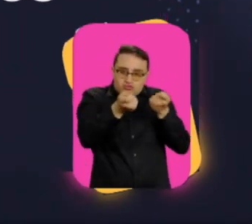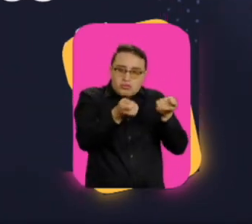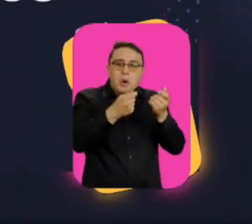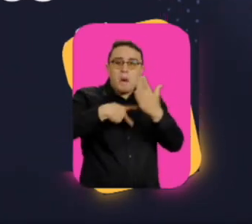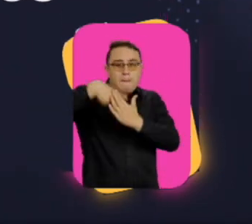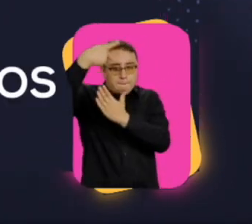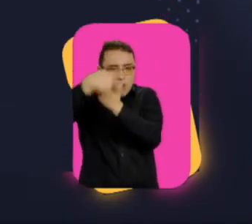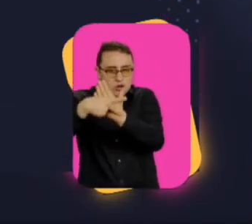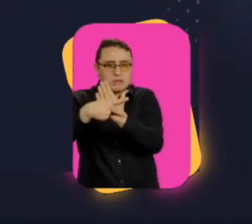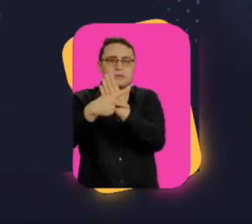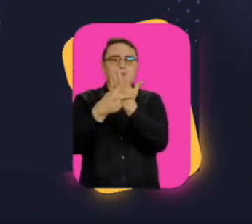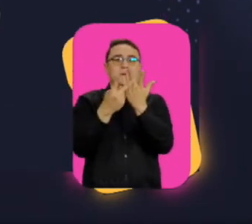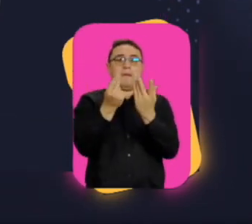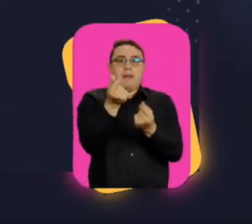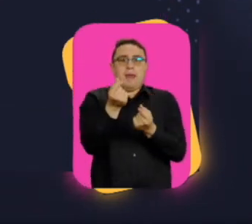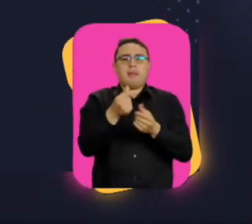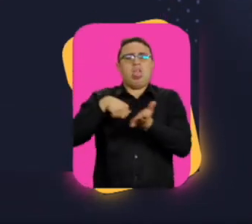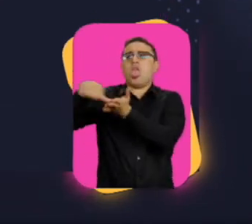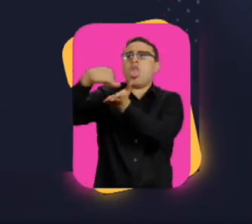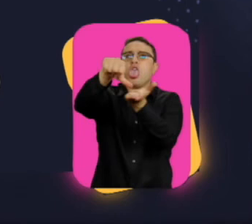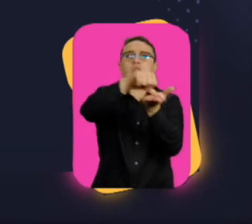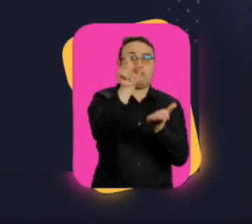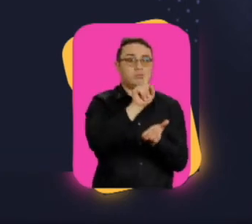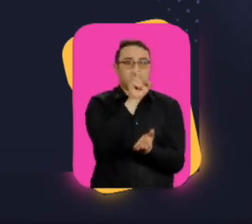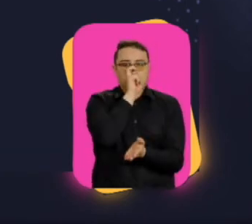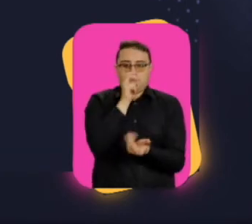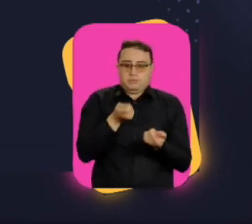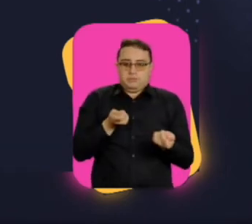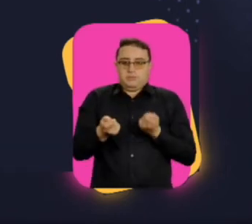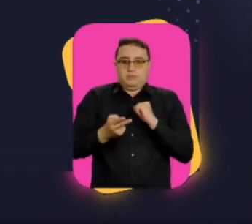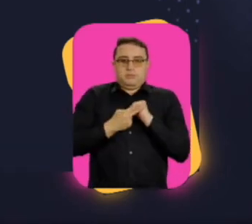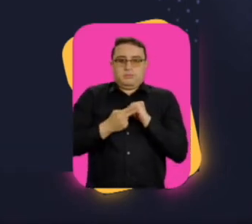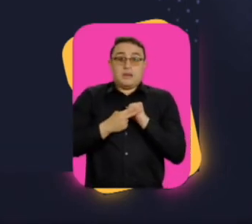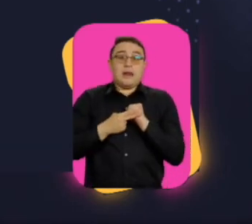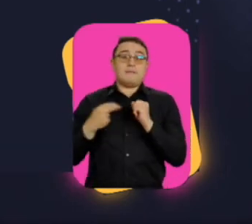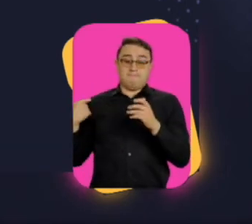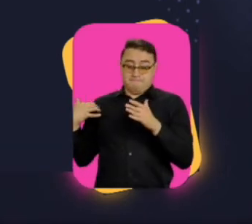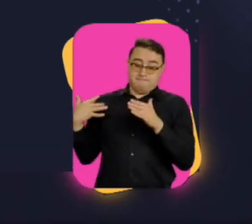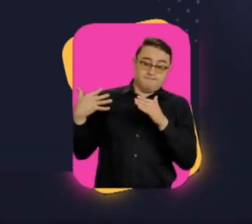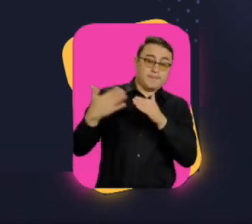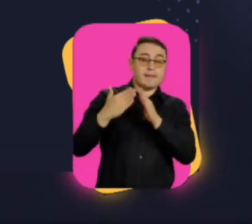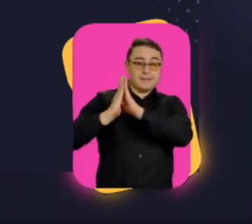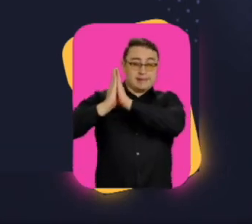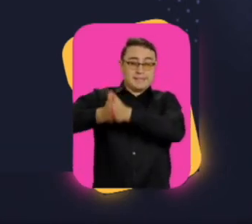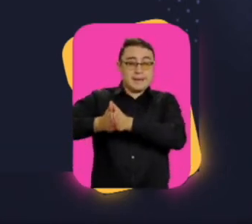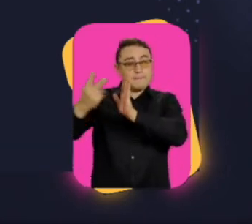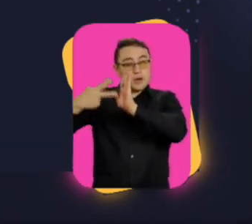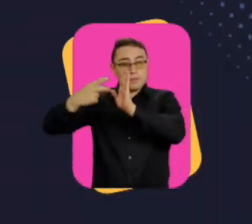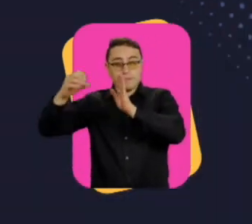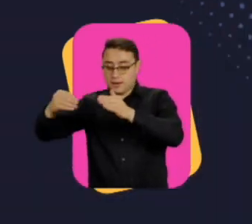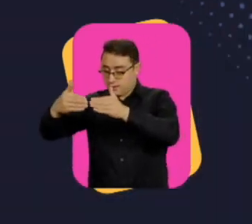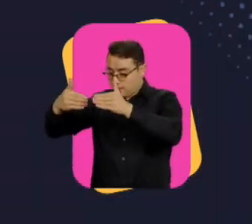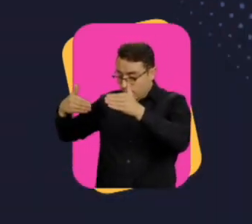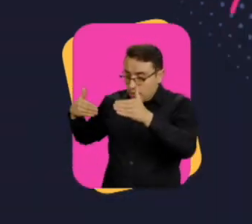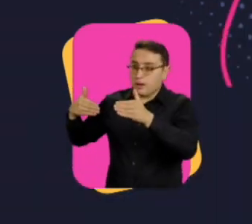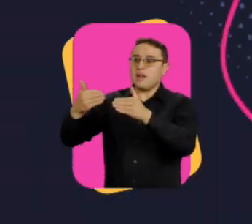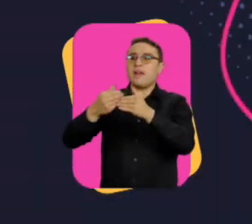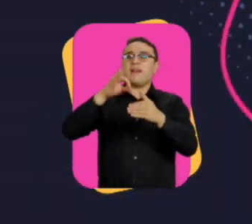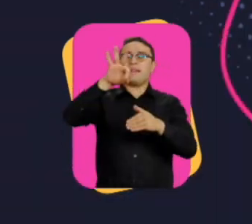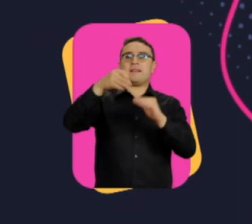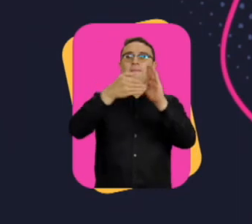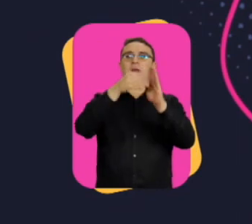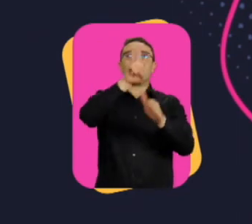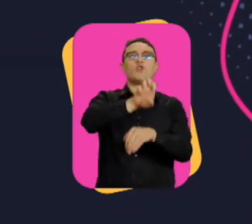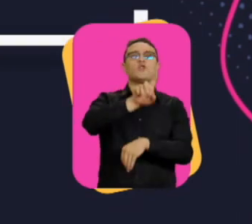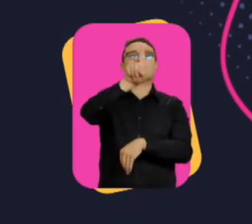los proyectos y austeridad en el gasto, se logró para el corte de diciembre 2020 una cifra de